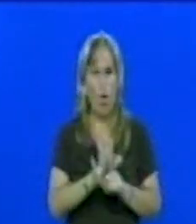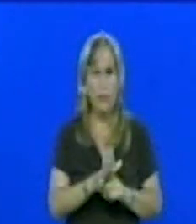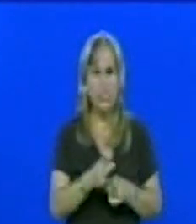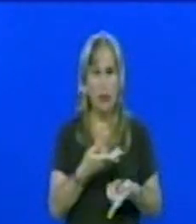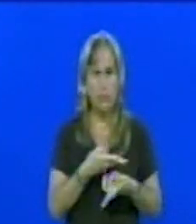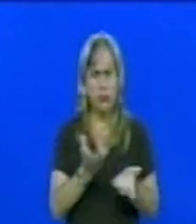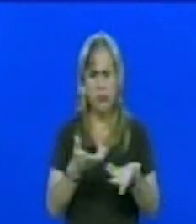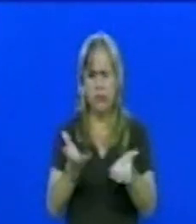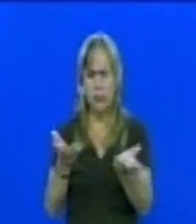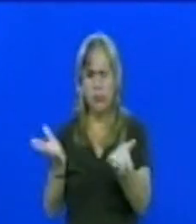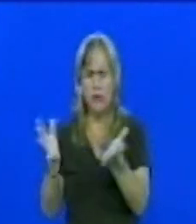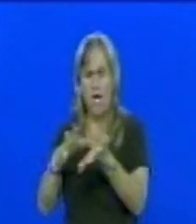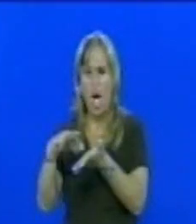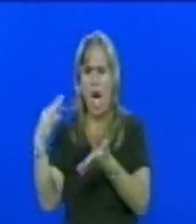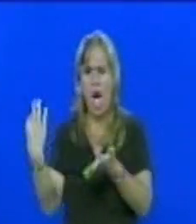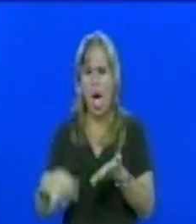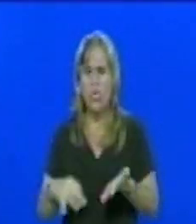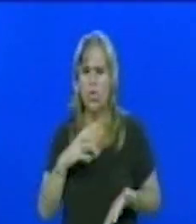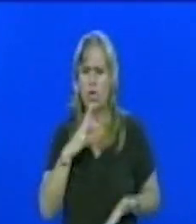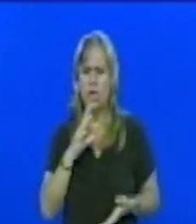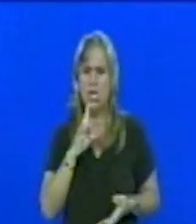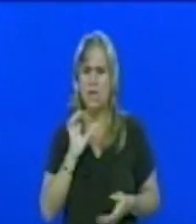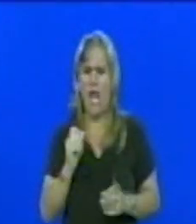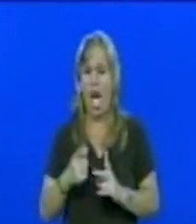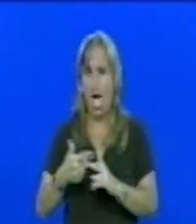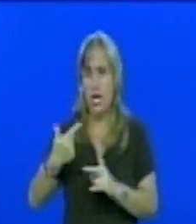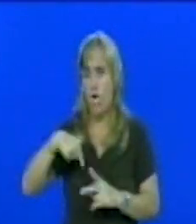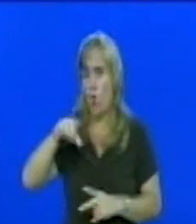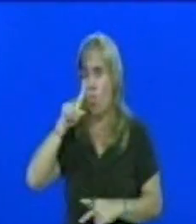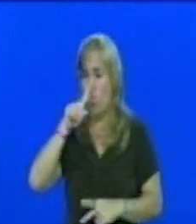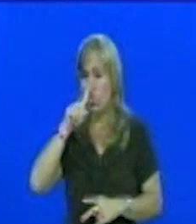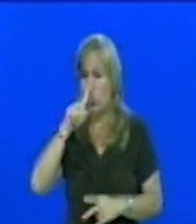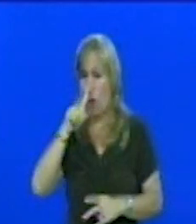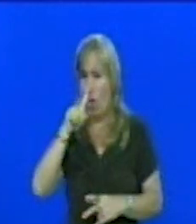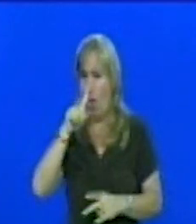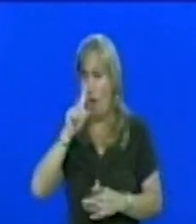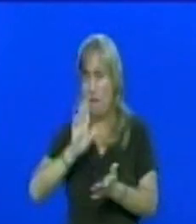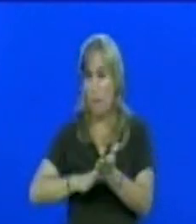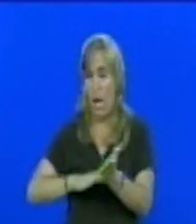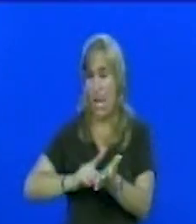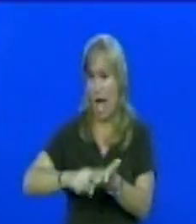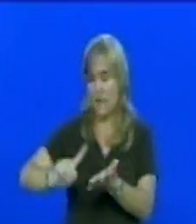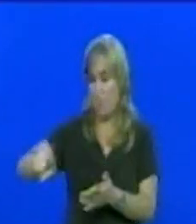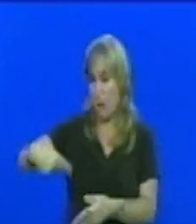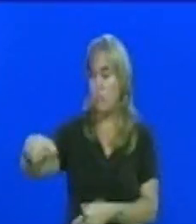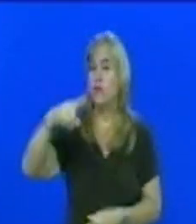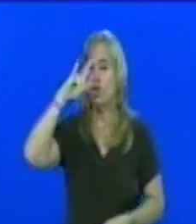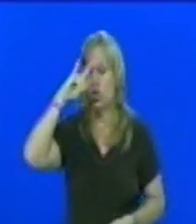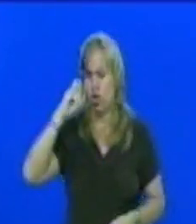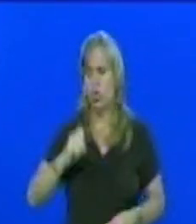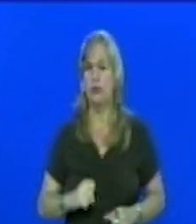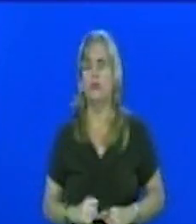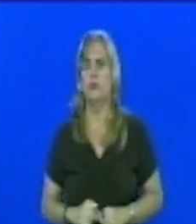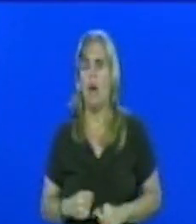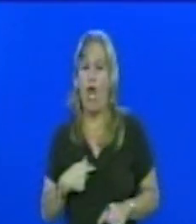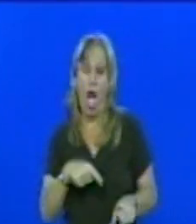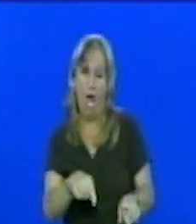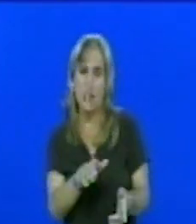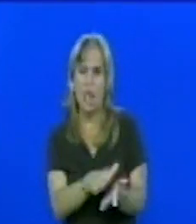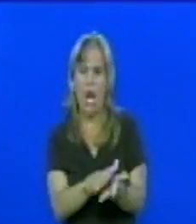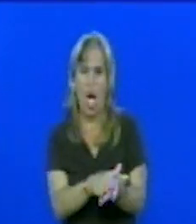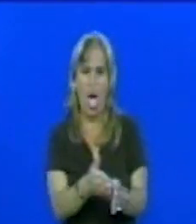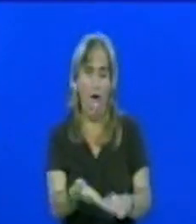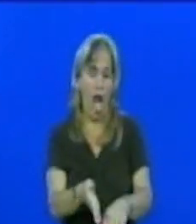arroz de la canasta correspondiente al mes de junio después que se termine con esta primera parte correcto muy bien y tenerlo antes del día